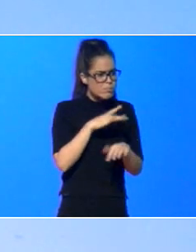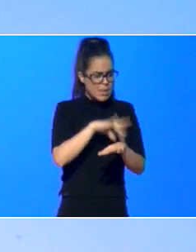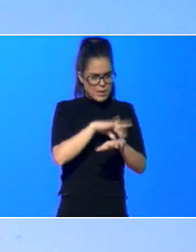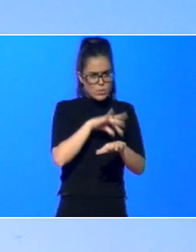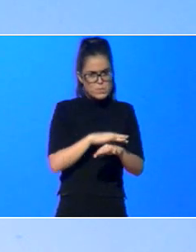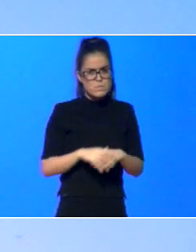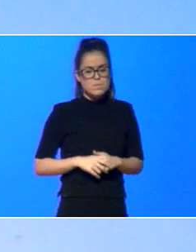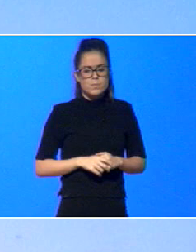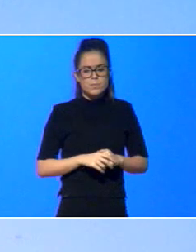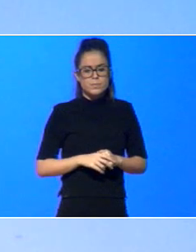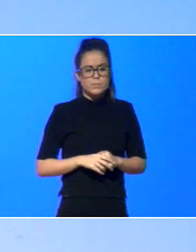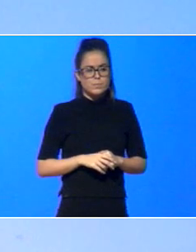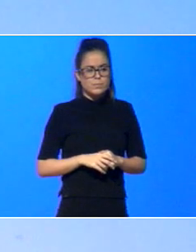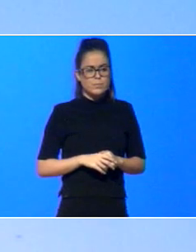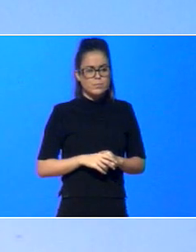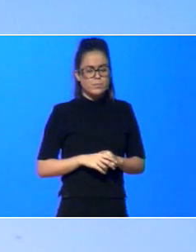los